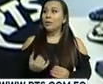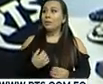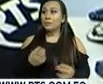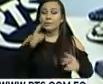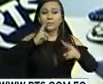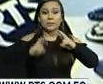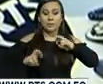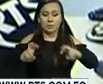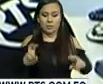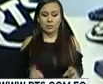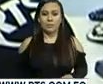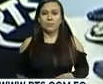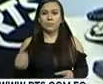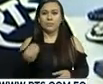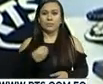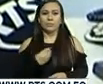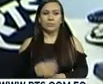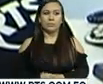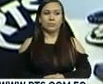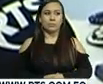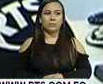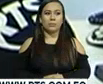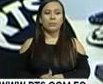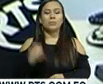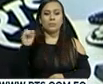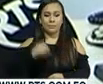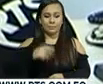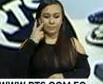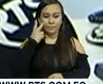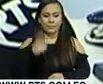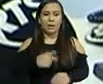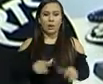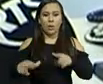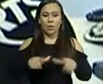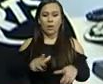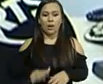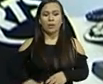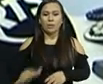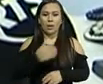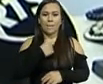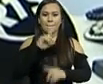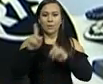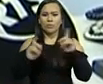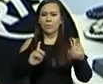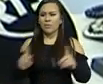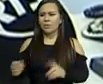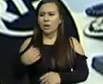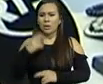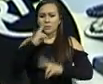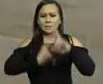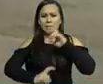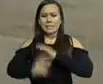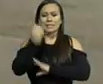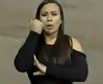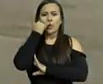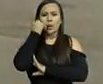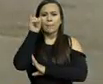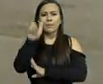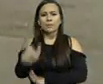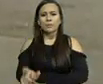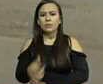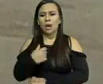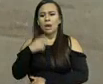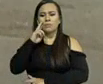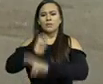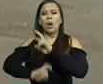realizando las investigaciones para verificar las cámaras del hogar y explotar el teléfono del sujeto entonces han robado